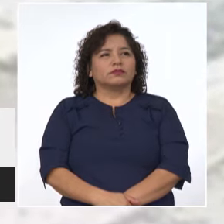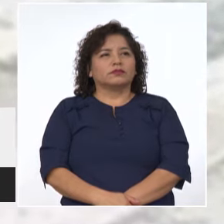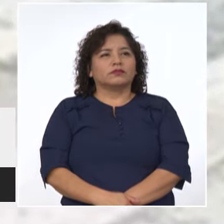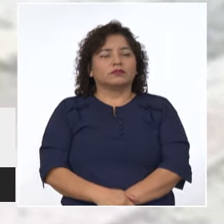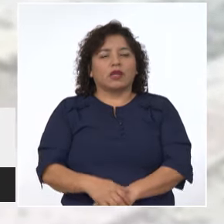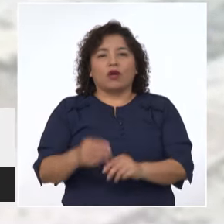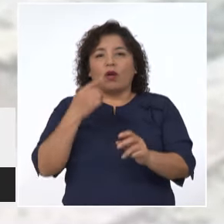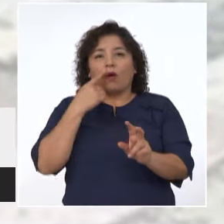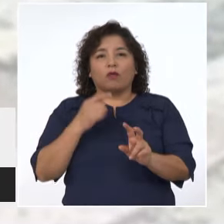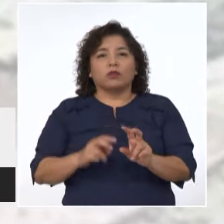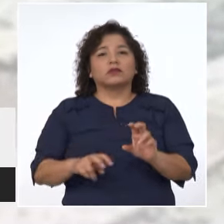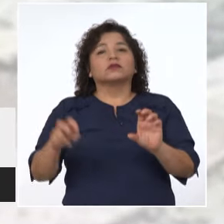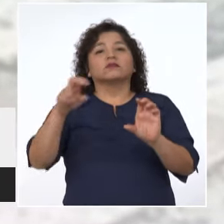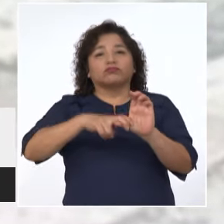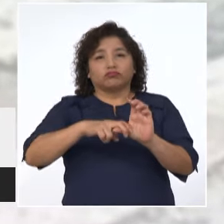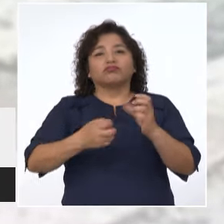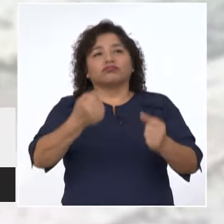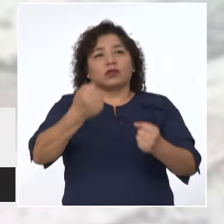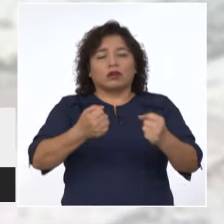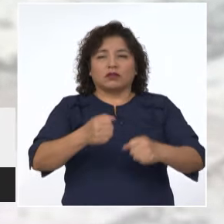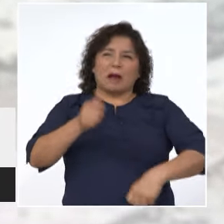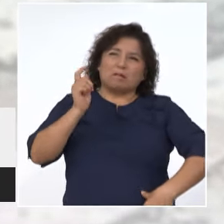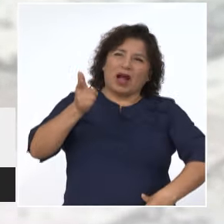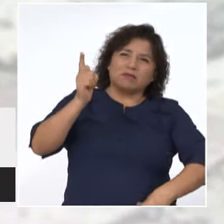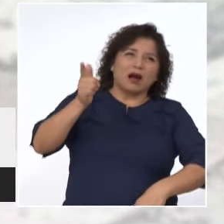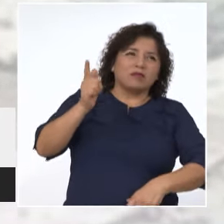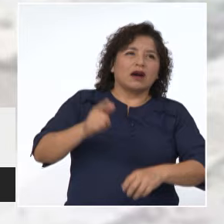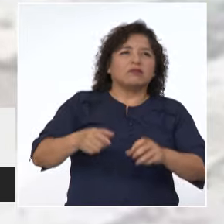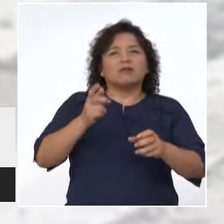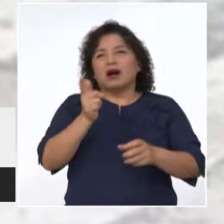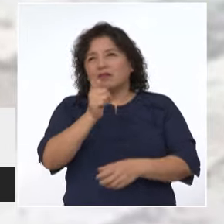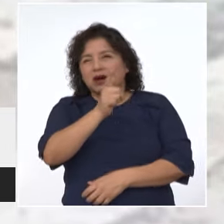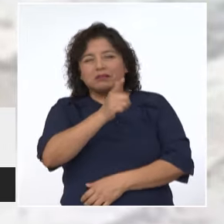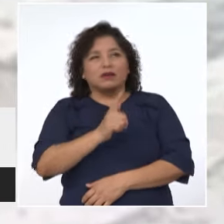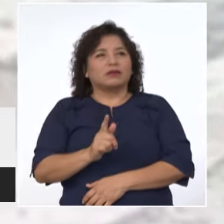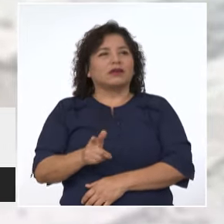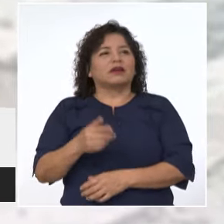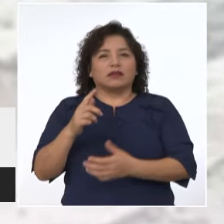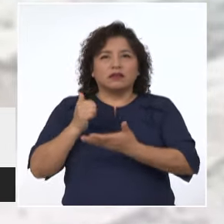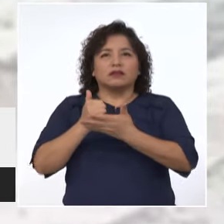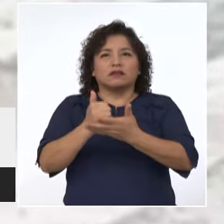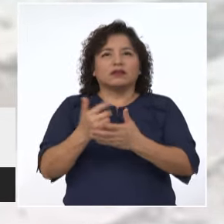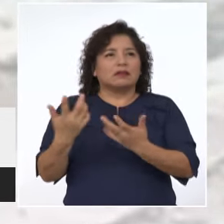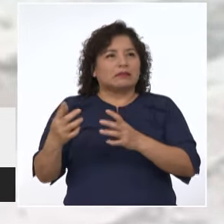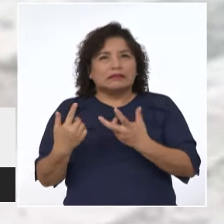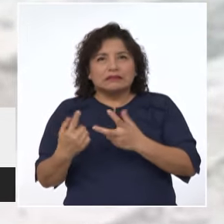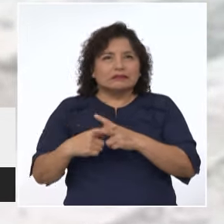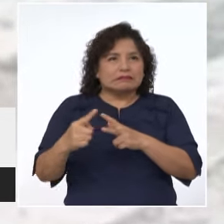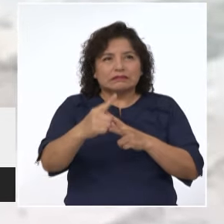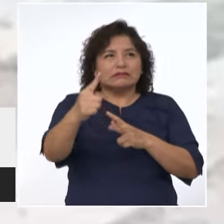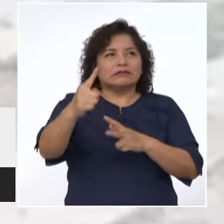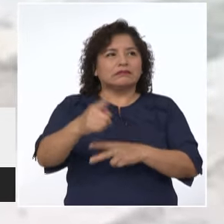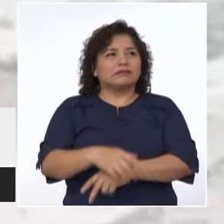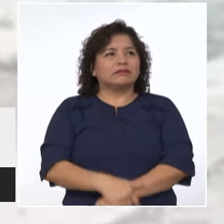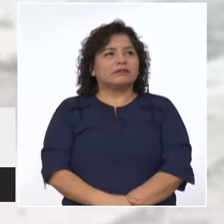Estos hombres realizaron varios disparos para subir a la camioneta que los ayudaría a dejar el lugar.